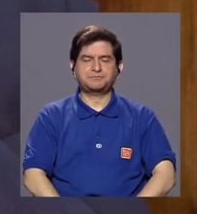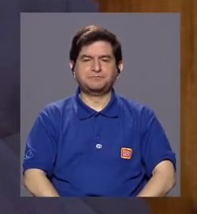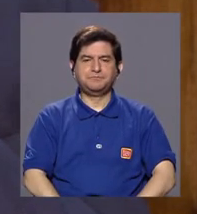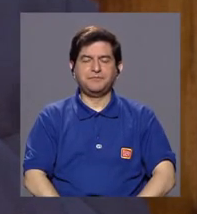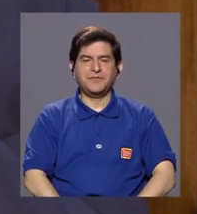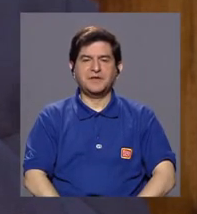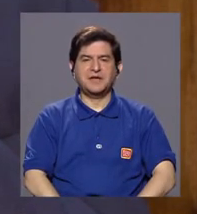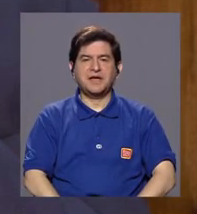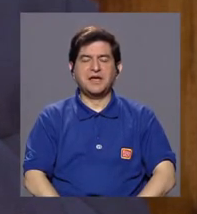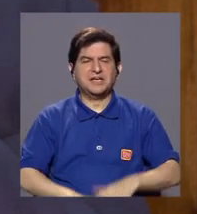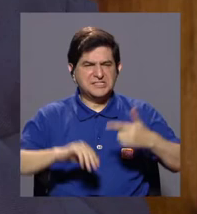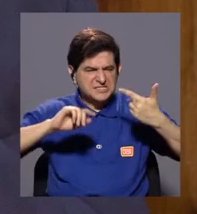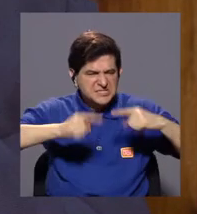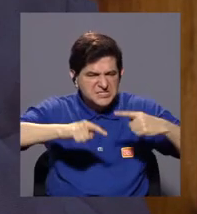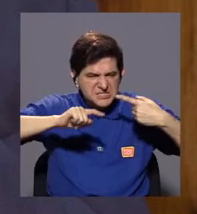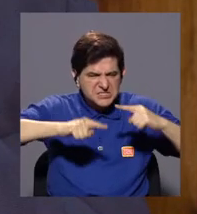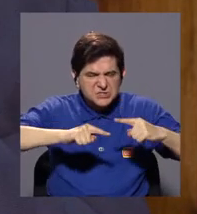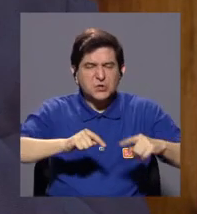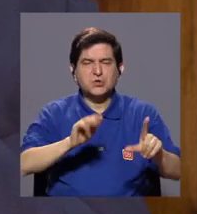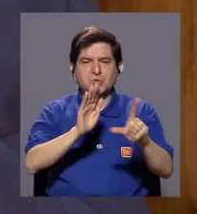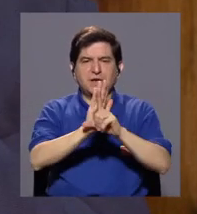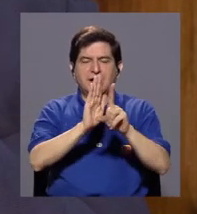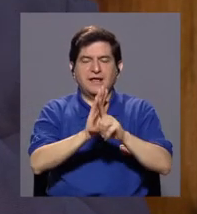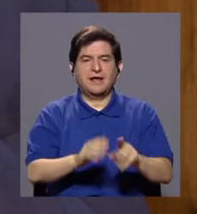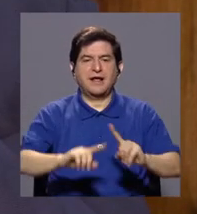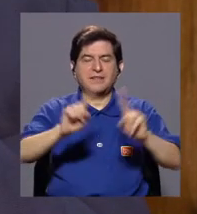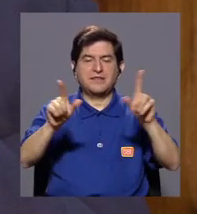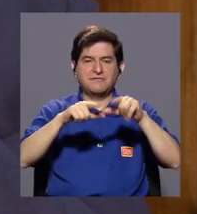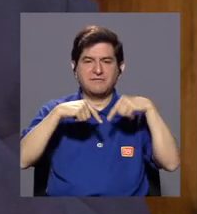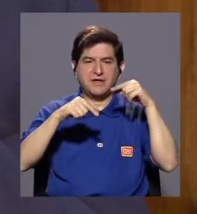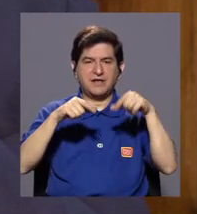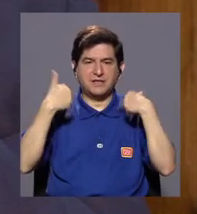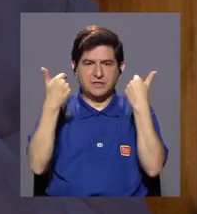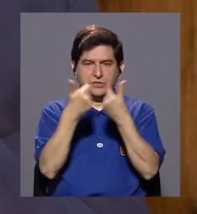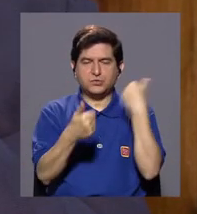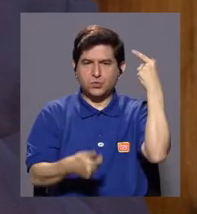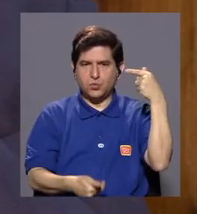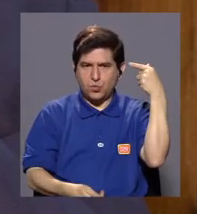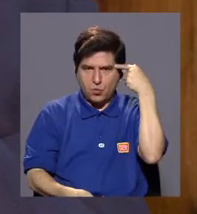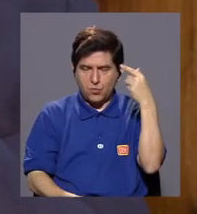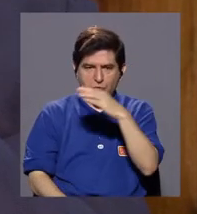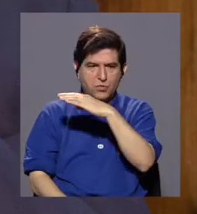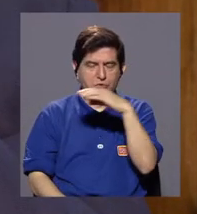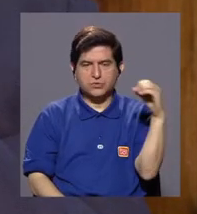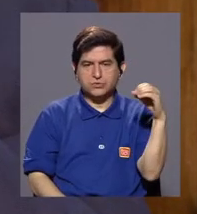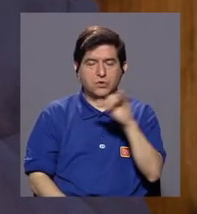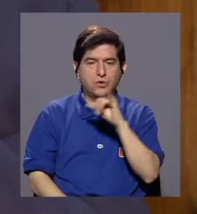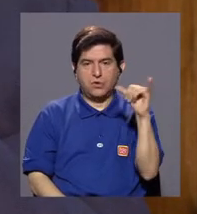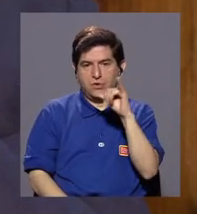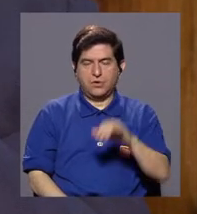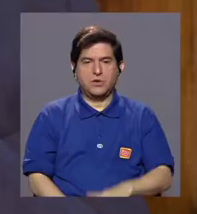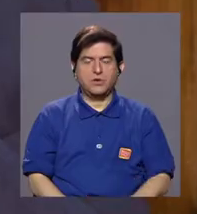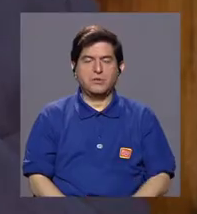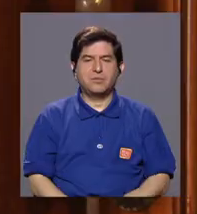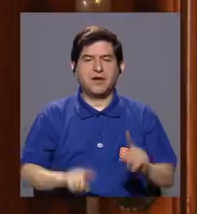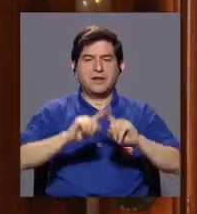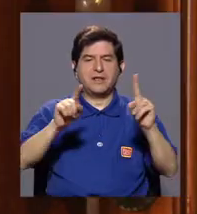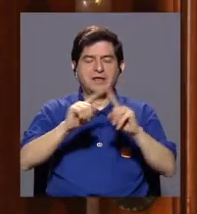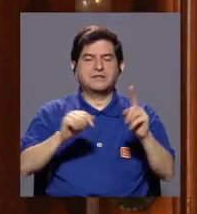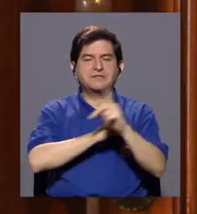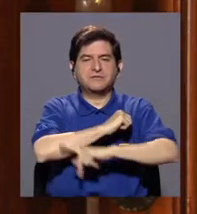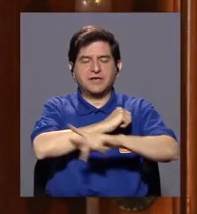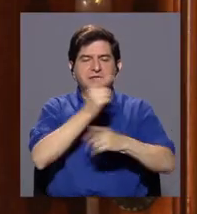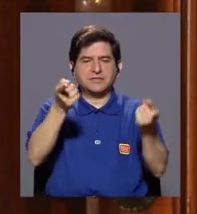la legitimación de la tortura por parte de ciertos gobiernos y ciertos